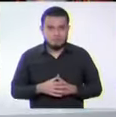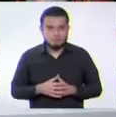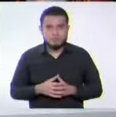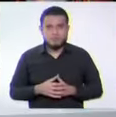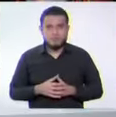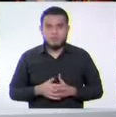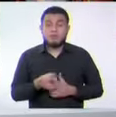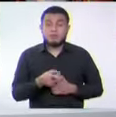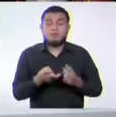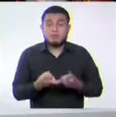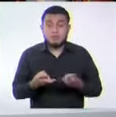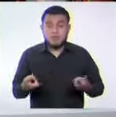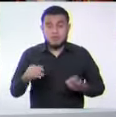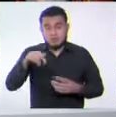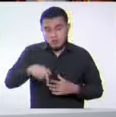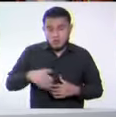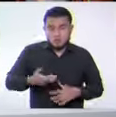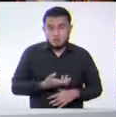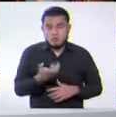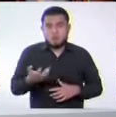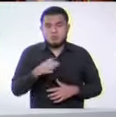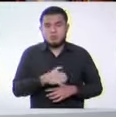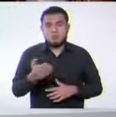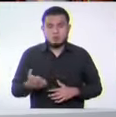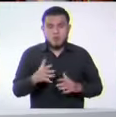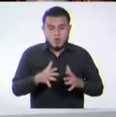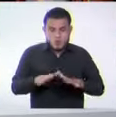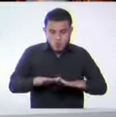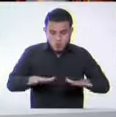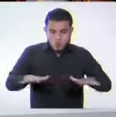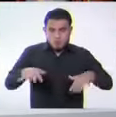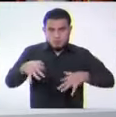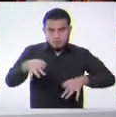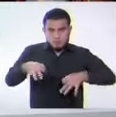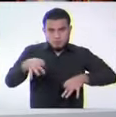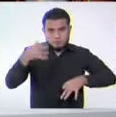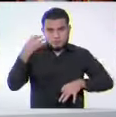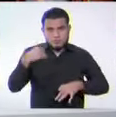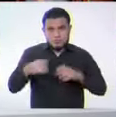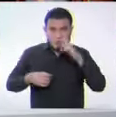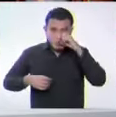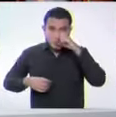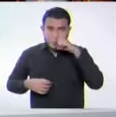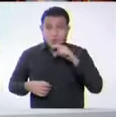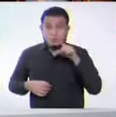Los materiales que vamos a necesitar es una hoja de papel. Por favor, ten